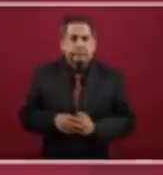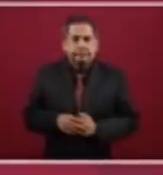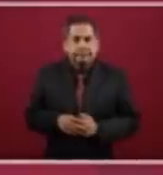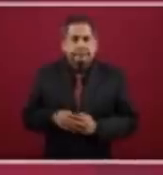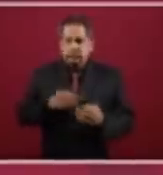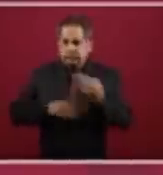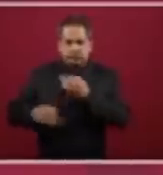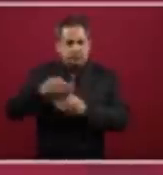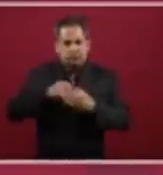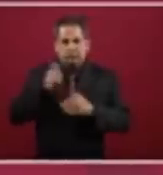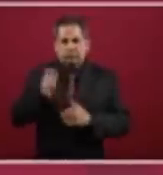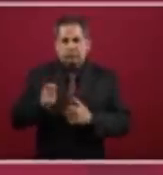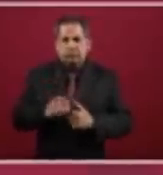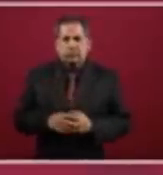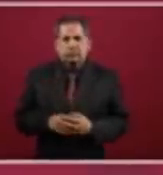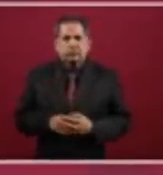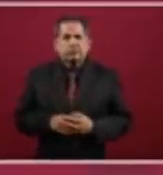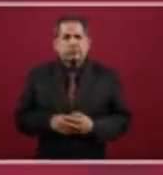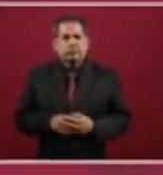nos